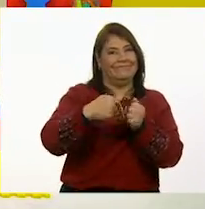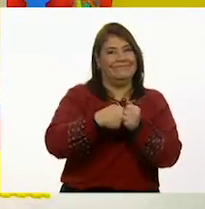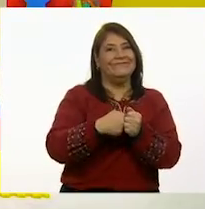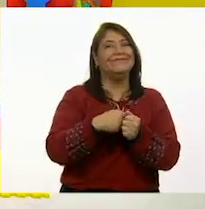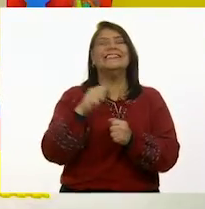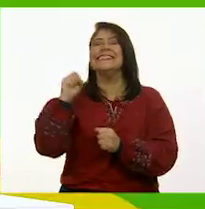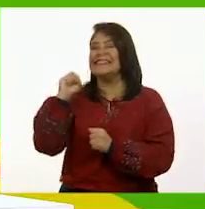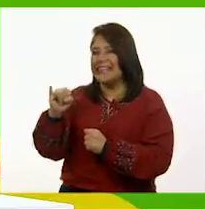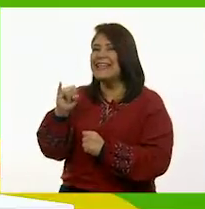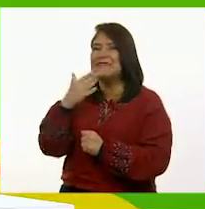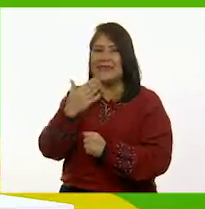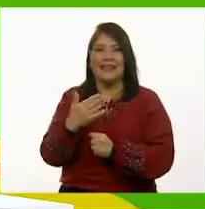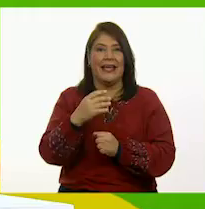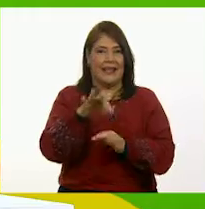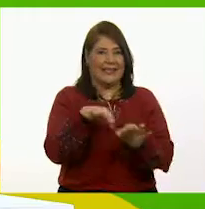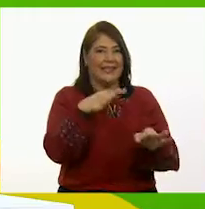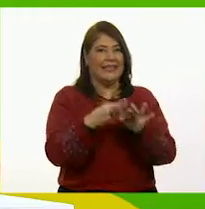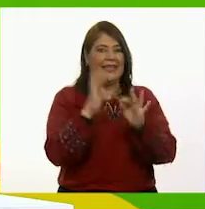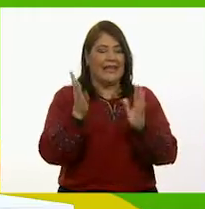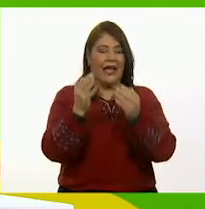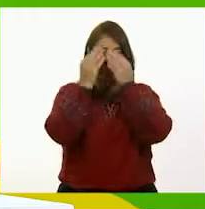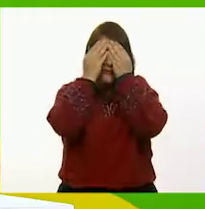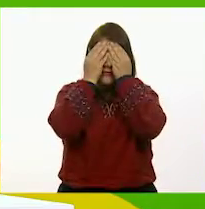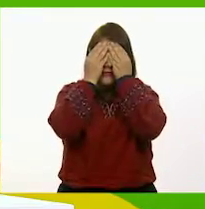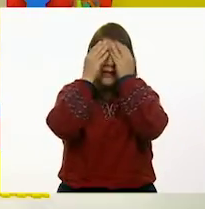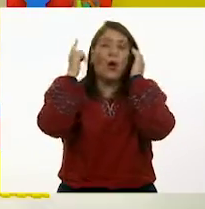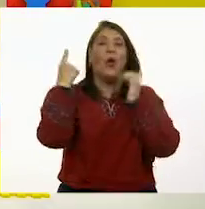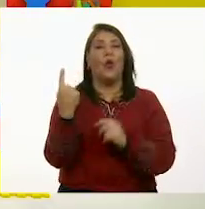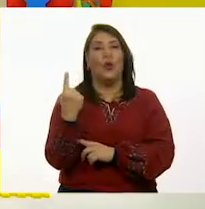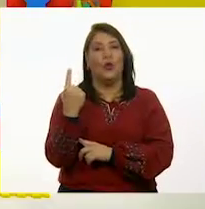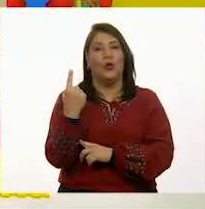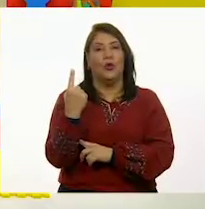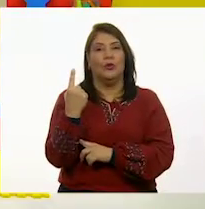¿Listas? ¿Listos? ¡Va! Uno.